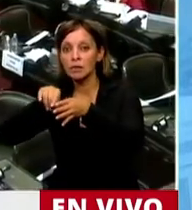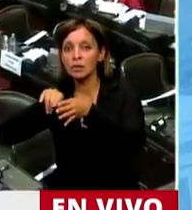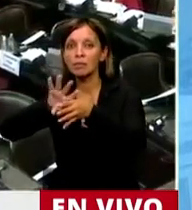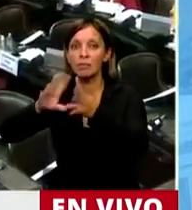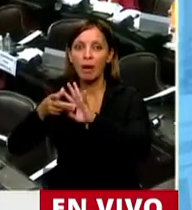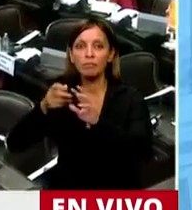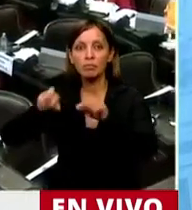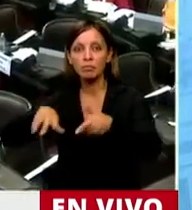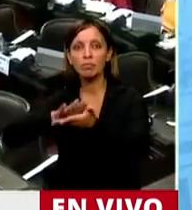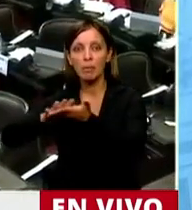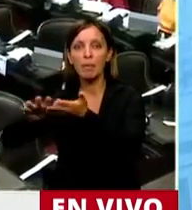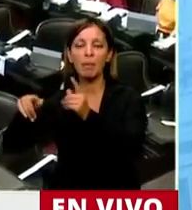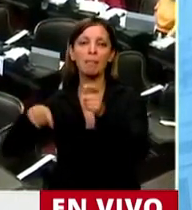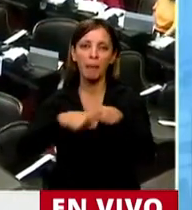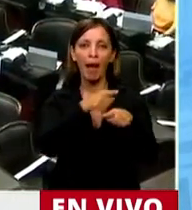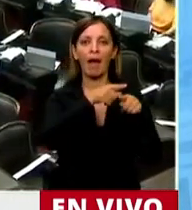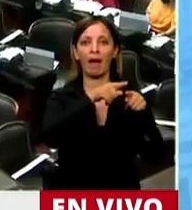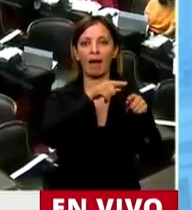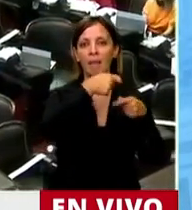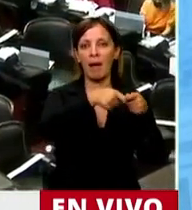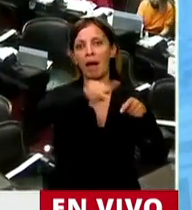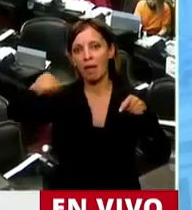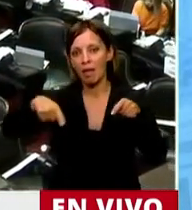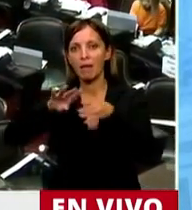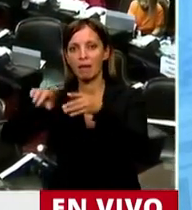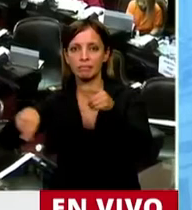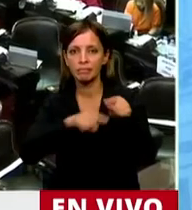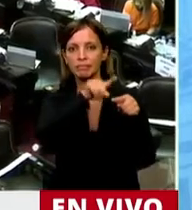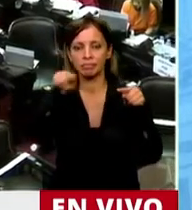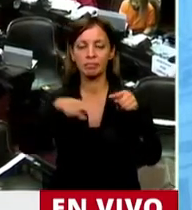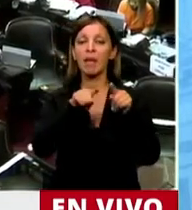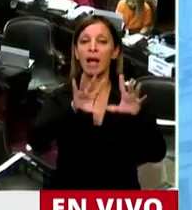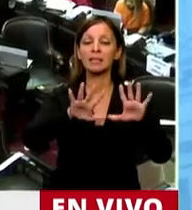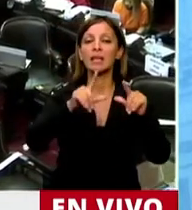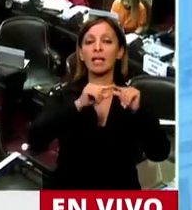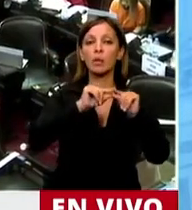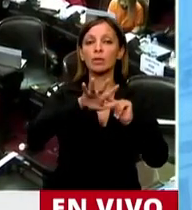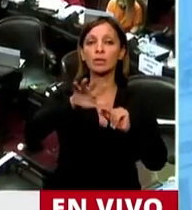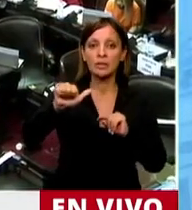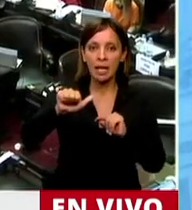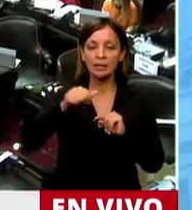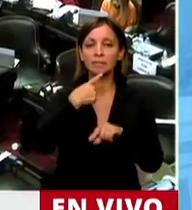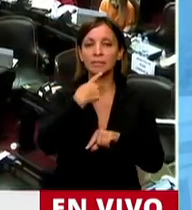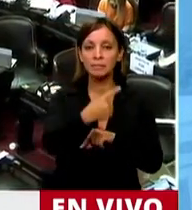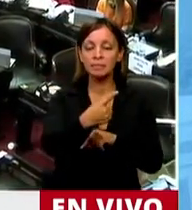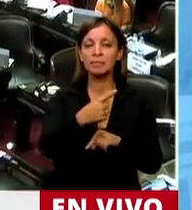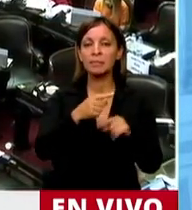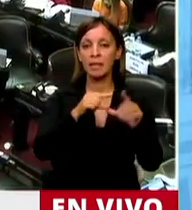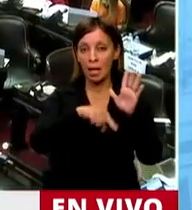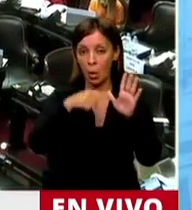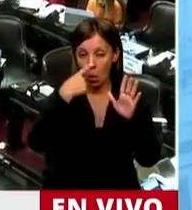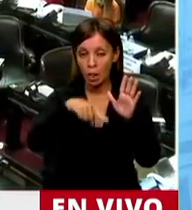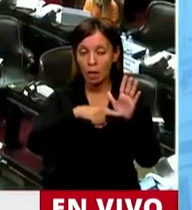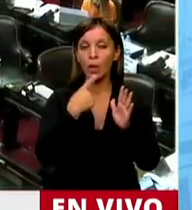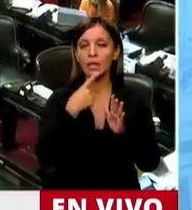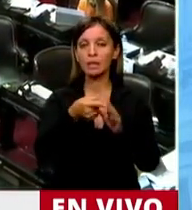deuda. Y termina este artículo 56 diciendo que se prohíbe